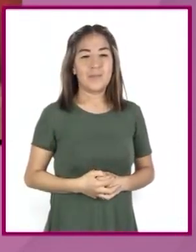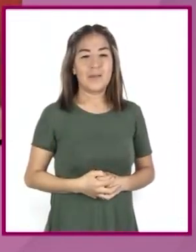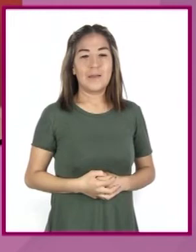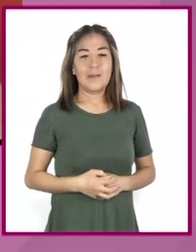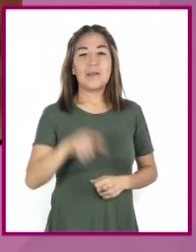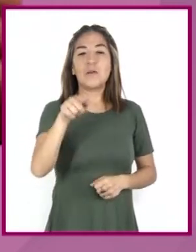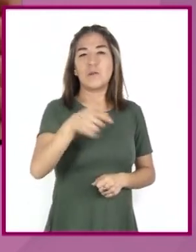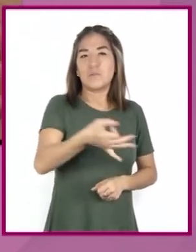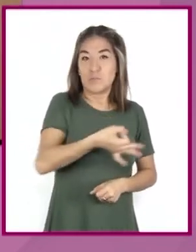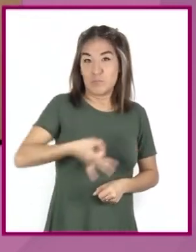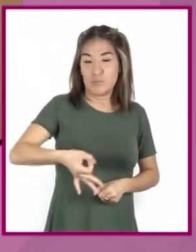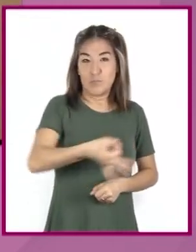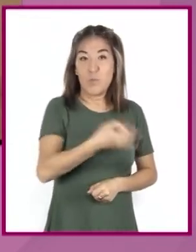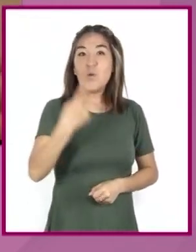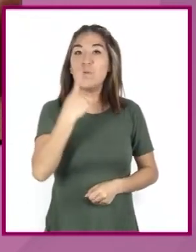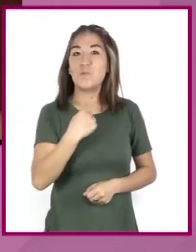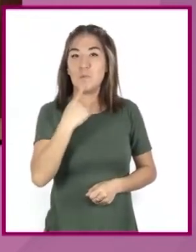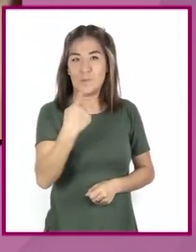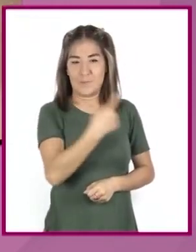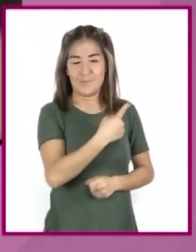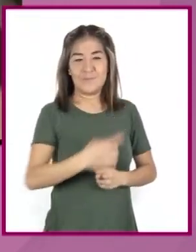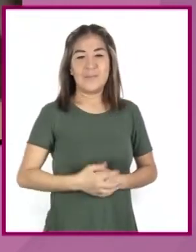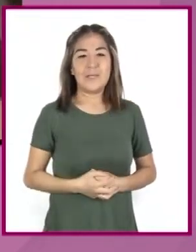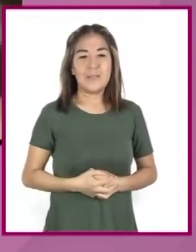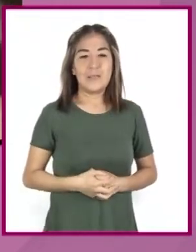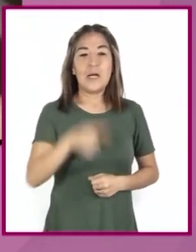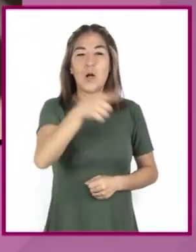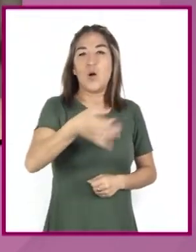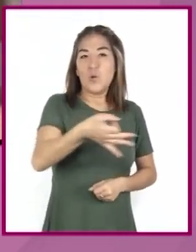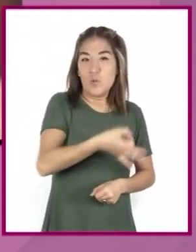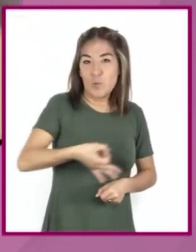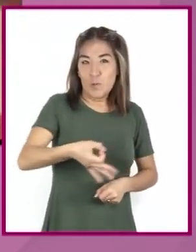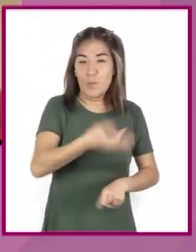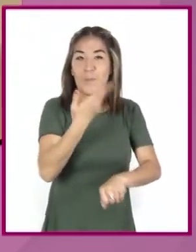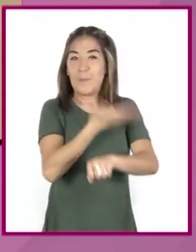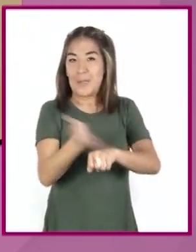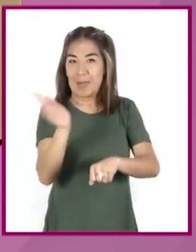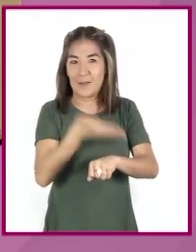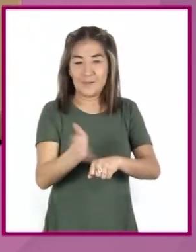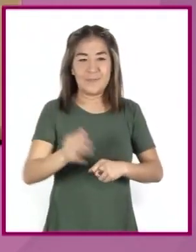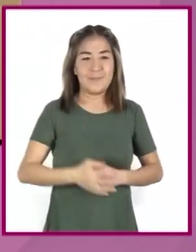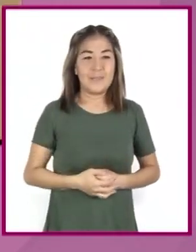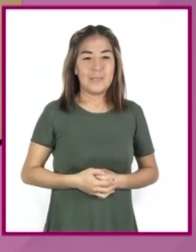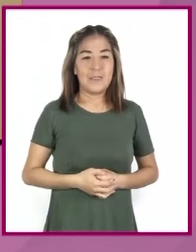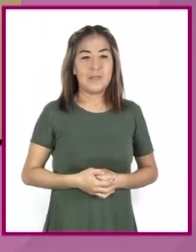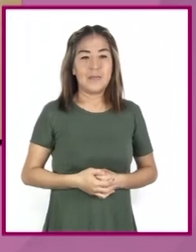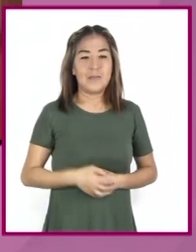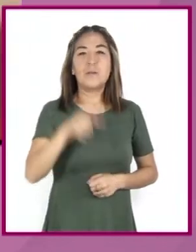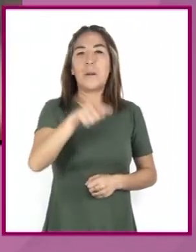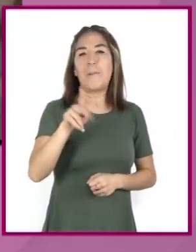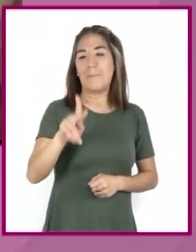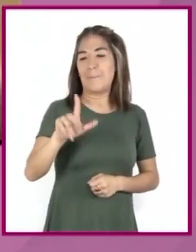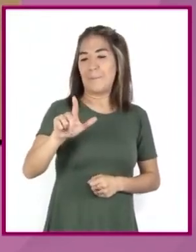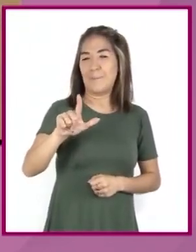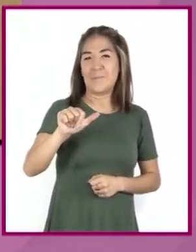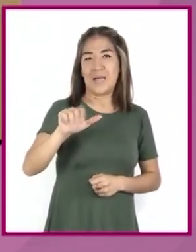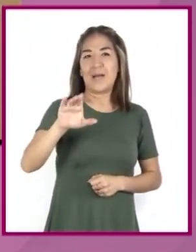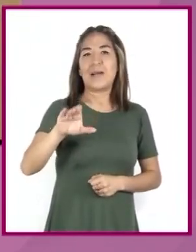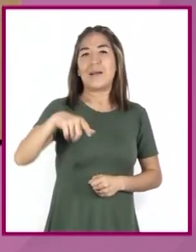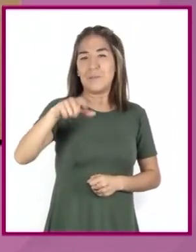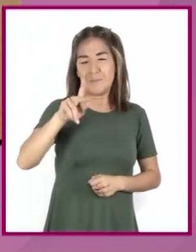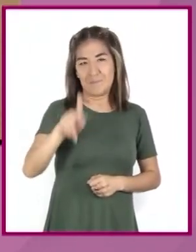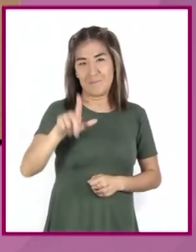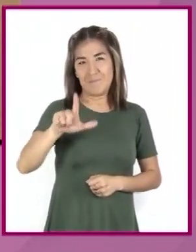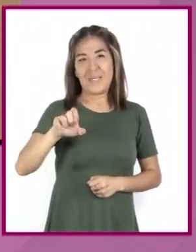Estos son los glóbulos rojos, los glóbulos blancos y las plaquetas.